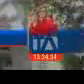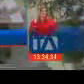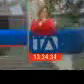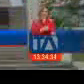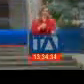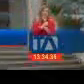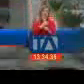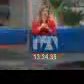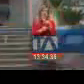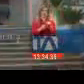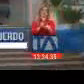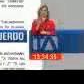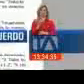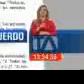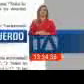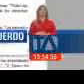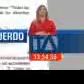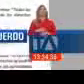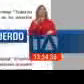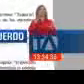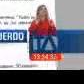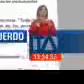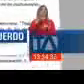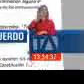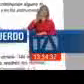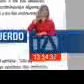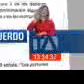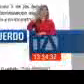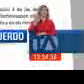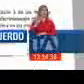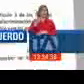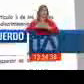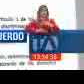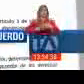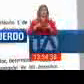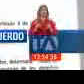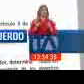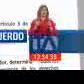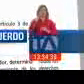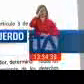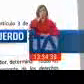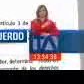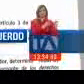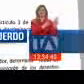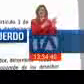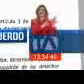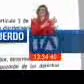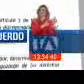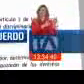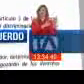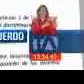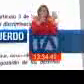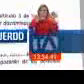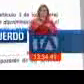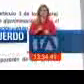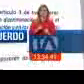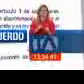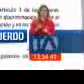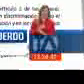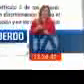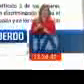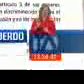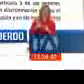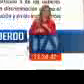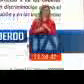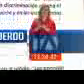ministerial 179 es temporal. El documento permitía a las Fuerzas Armadas el uso progresivo, racional y discrecional de la fuerza cuando